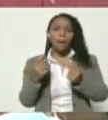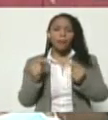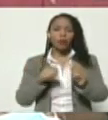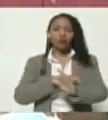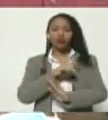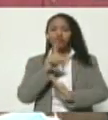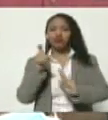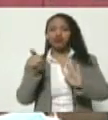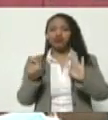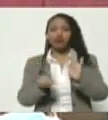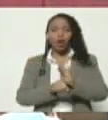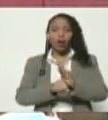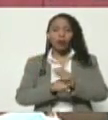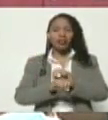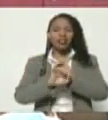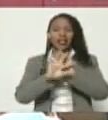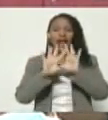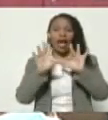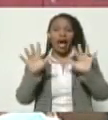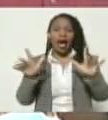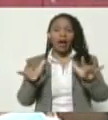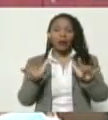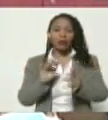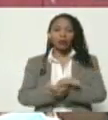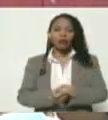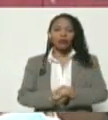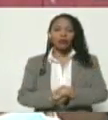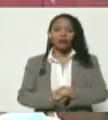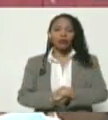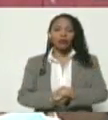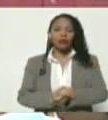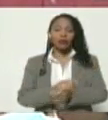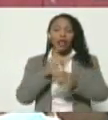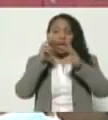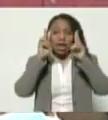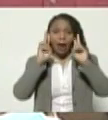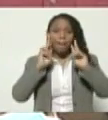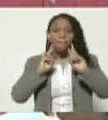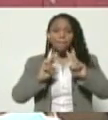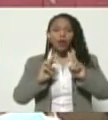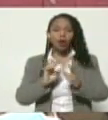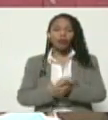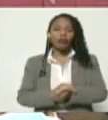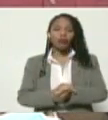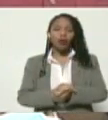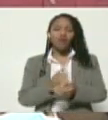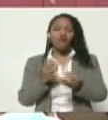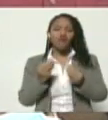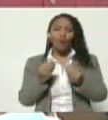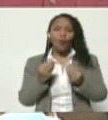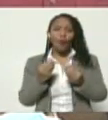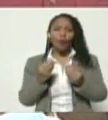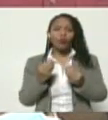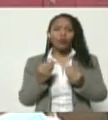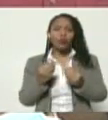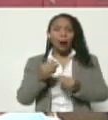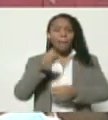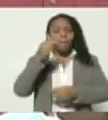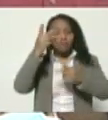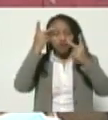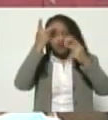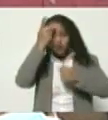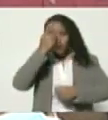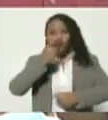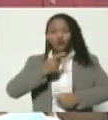absolutamente transparente, absolutamente limpio, de mucha dignidad,